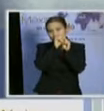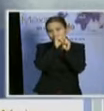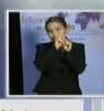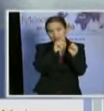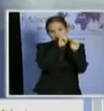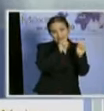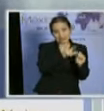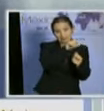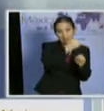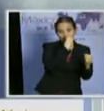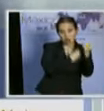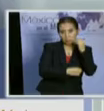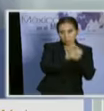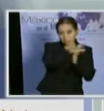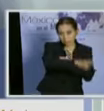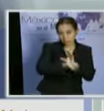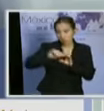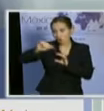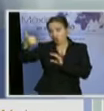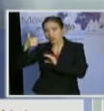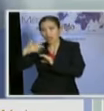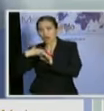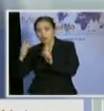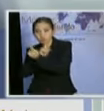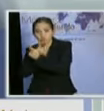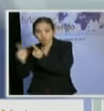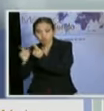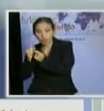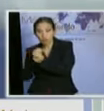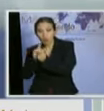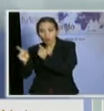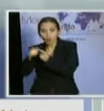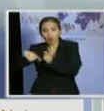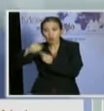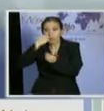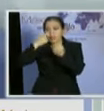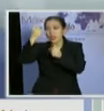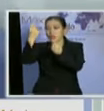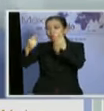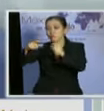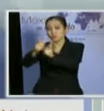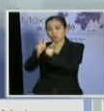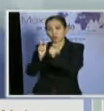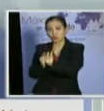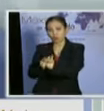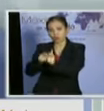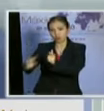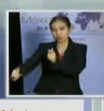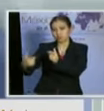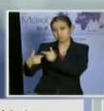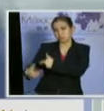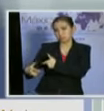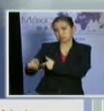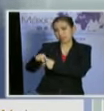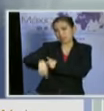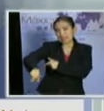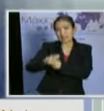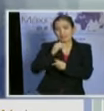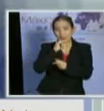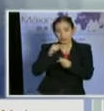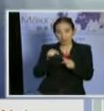un lado el sistema alimentario, por otro lado la connivencia del sistema alimentario y determinados grupos económicos y finalmente la